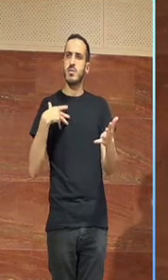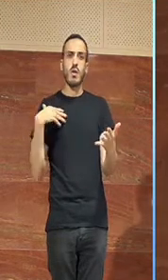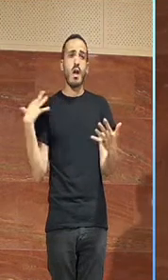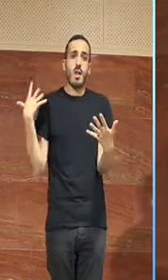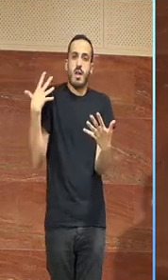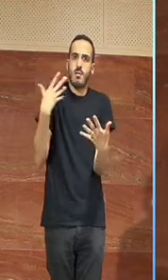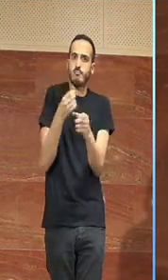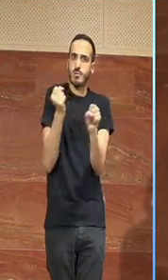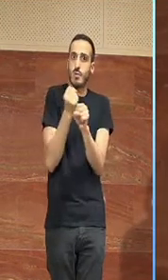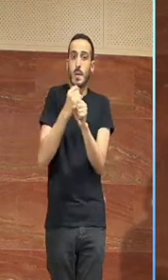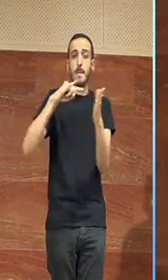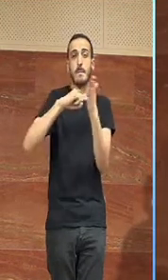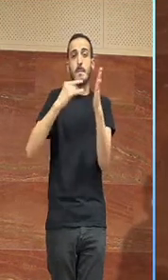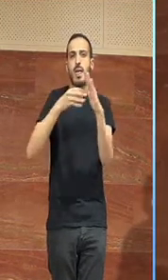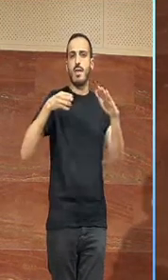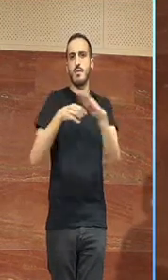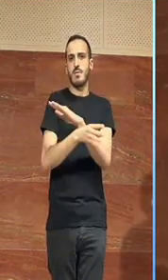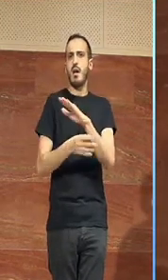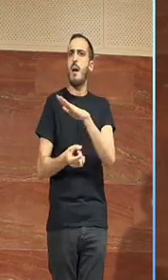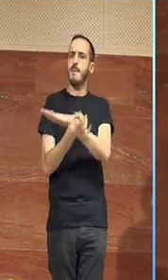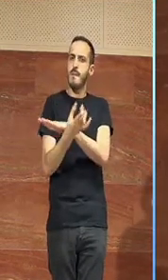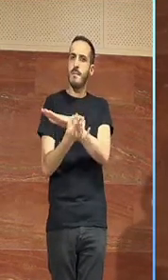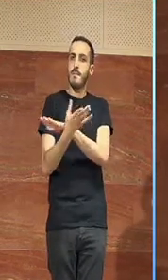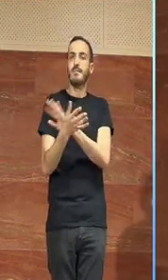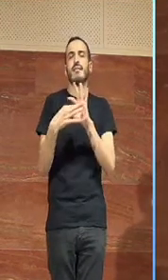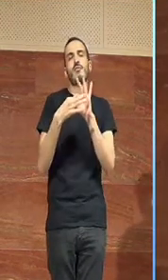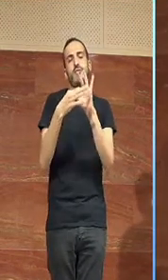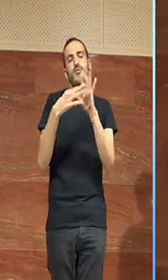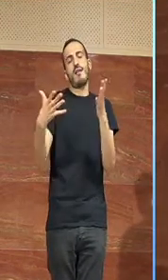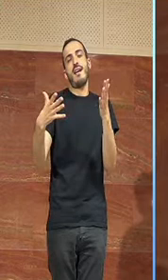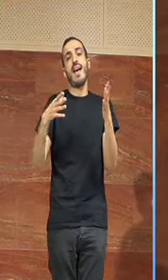haciendo planes de accesibilidad, temas relacionados con diseño universal, etc.